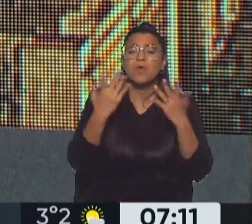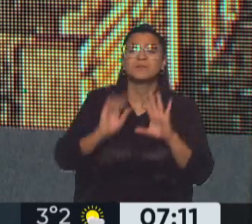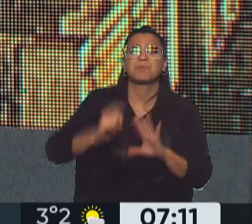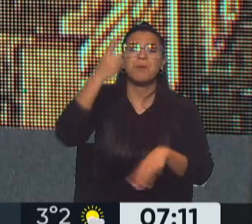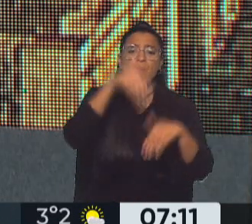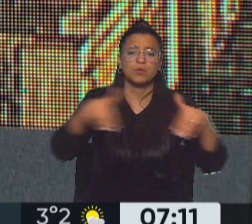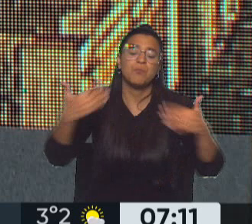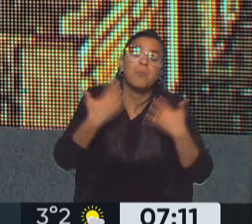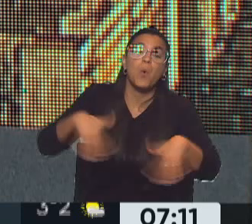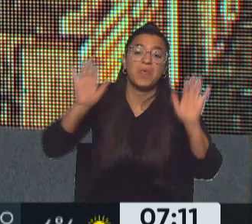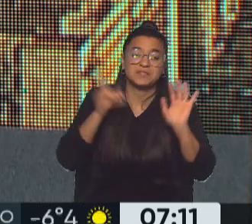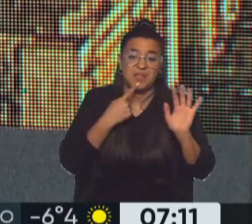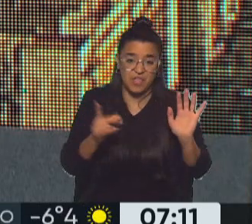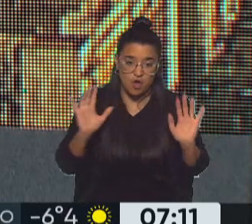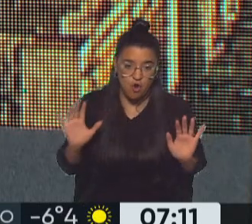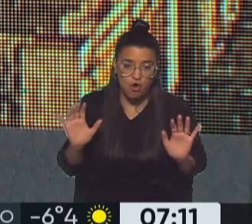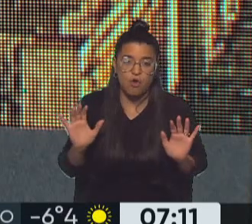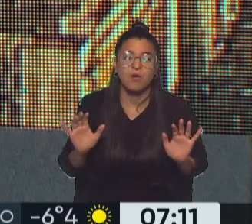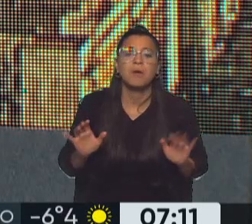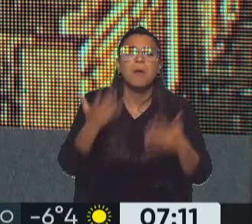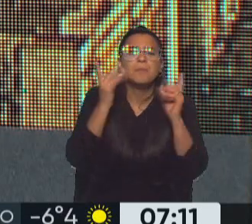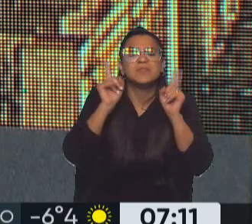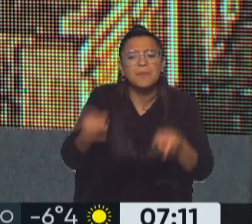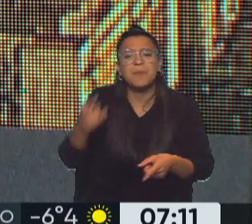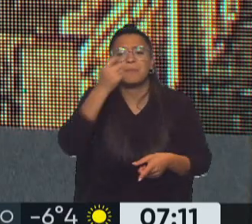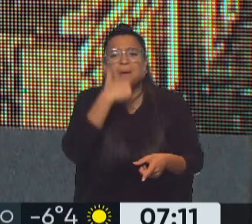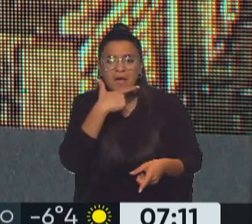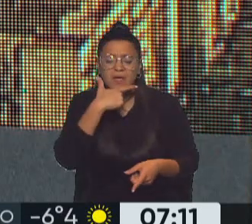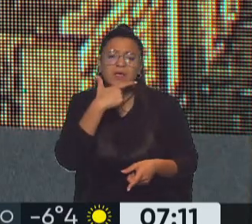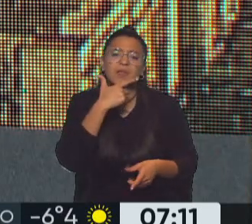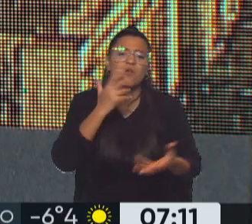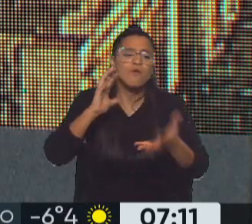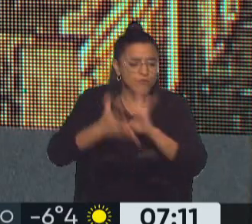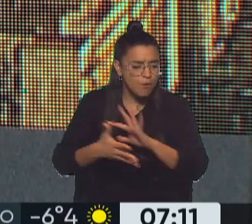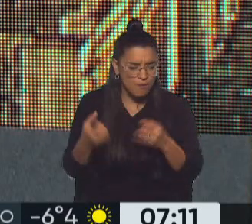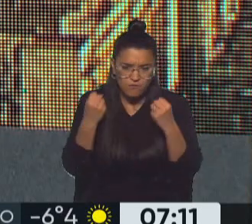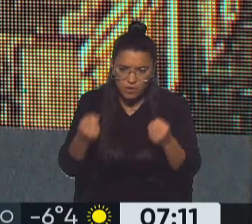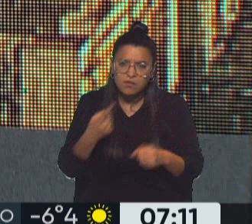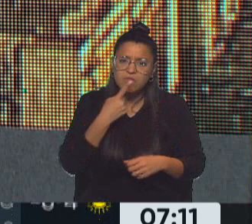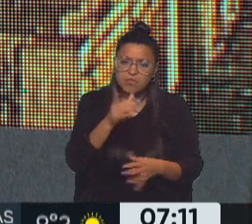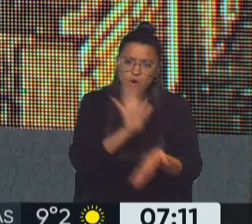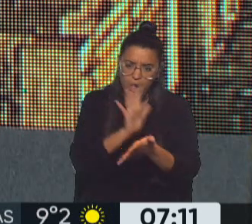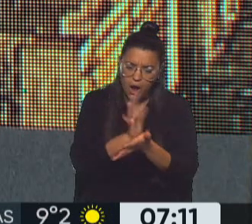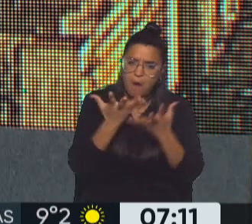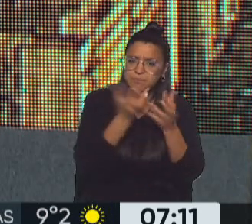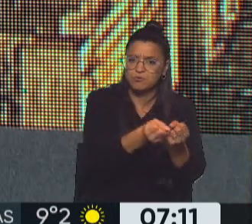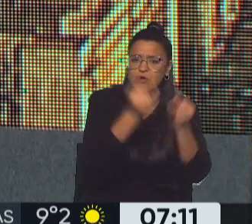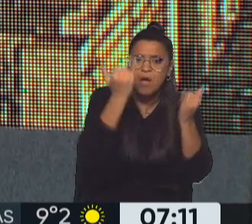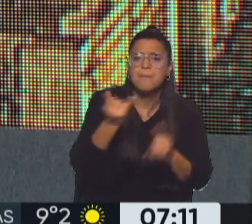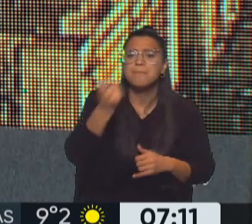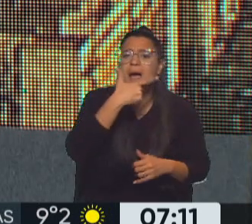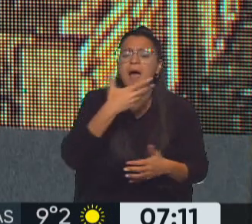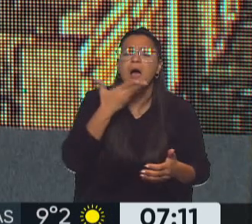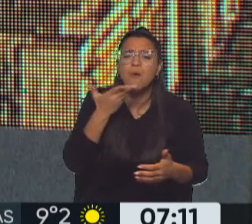vuelta, quizás, tal vez, pero también un Mauricio Macri que de manera contundente le dio todo su respaldo. En un momento Macri habló